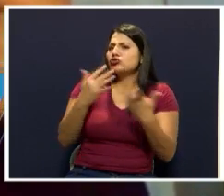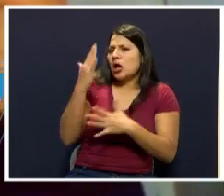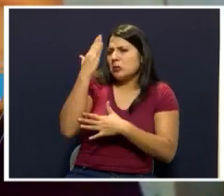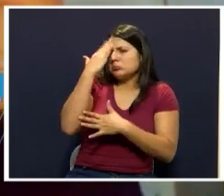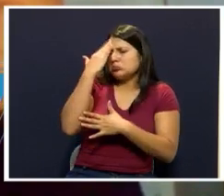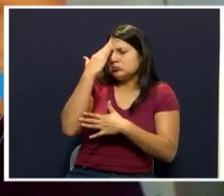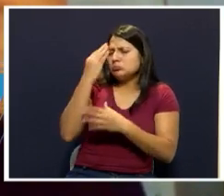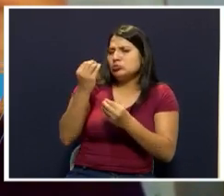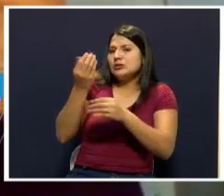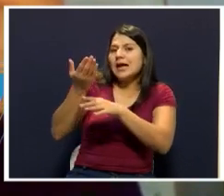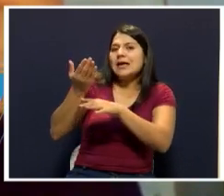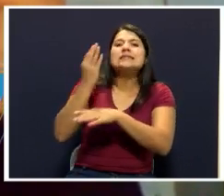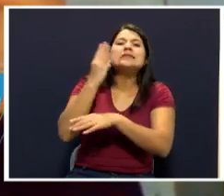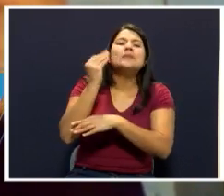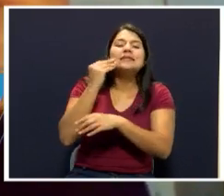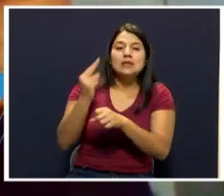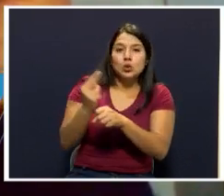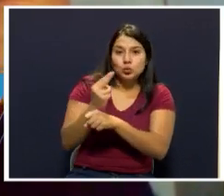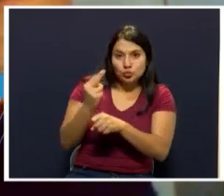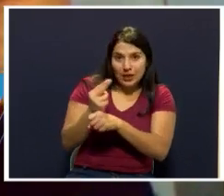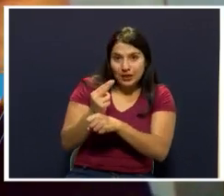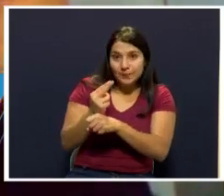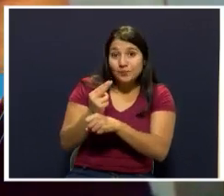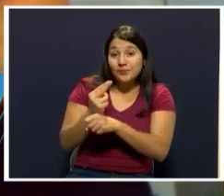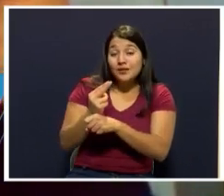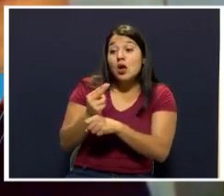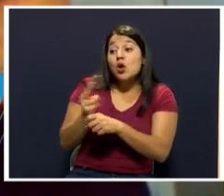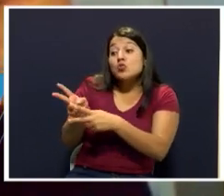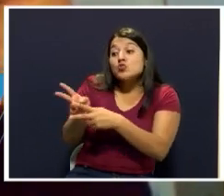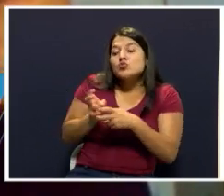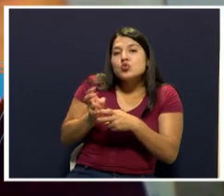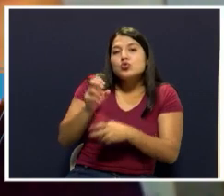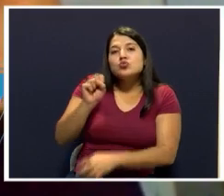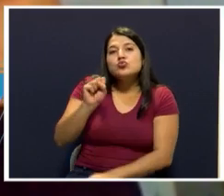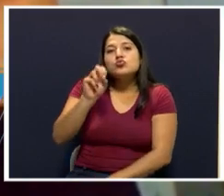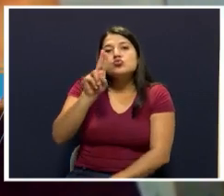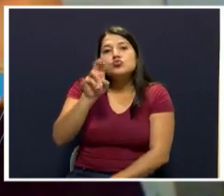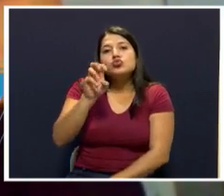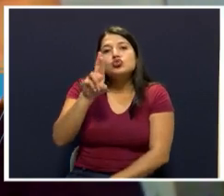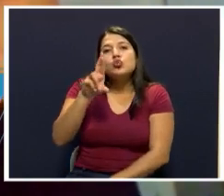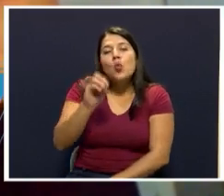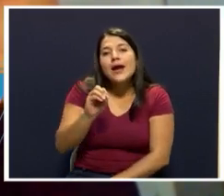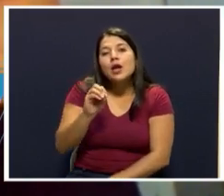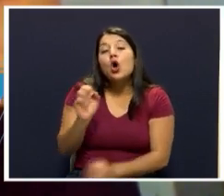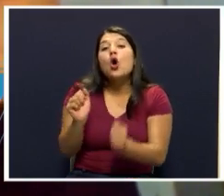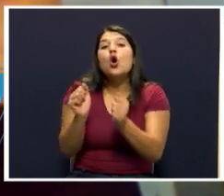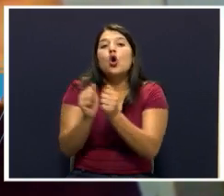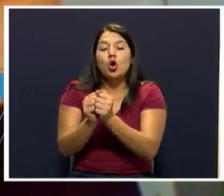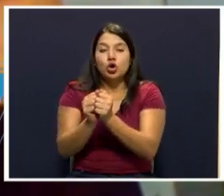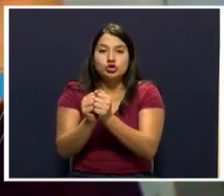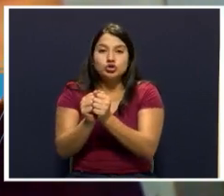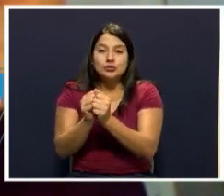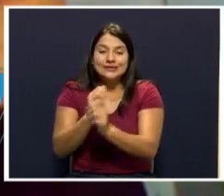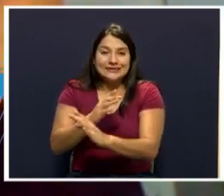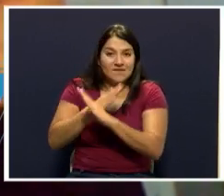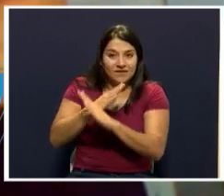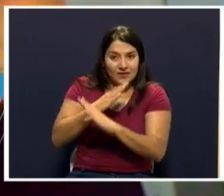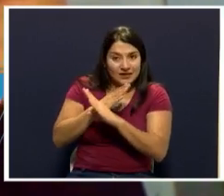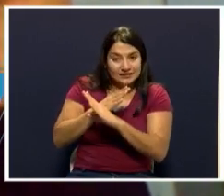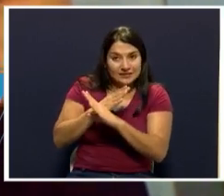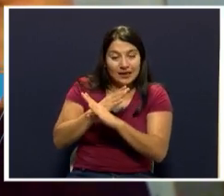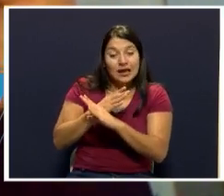en la producción de sueros antiofídicos, utilizar esa tecnología para purificar los anticuerpos presentes